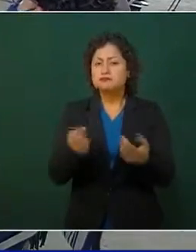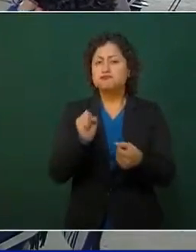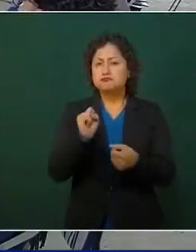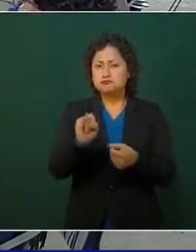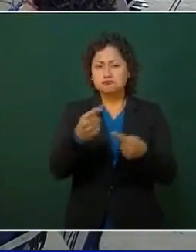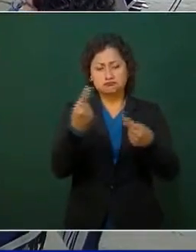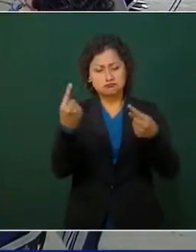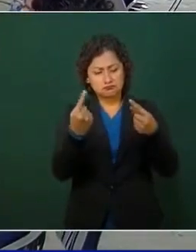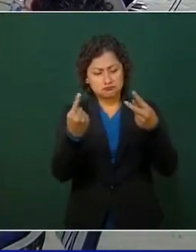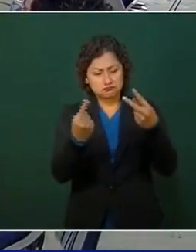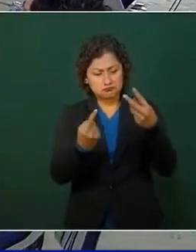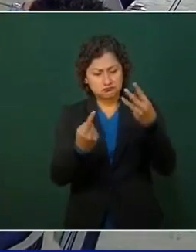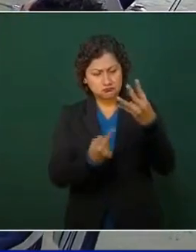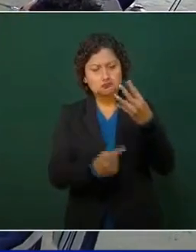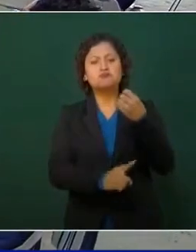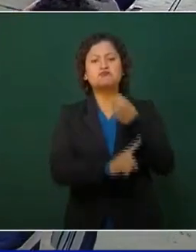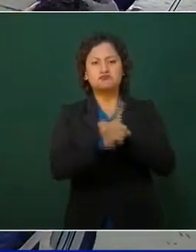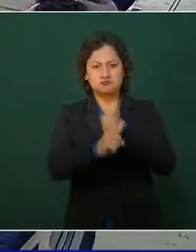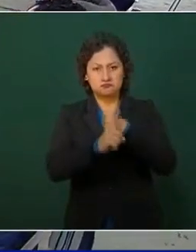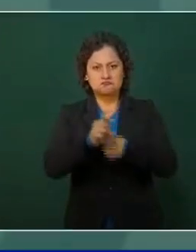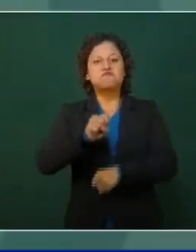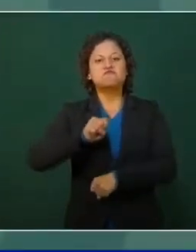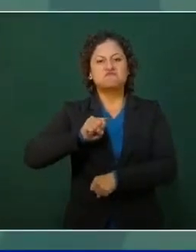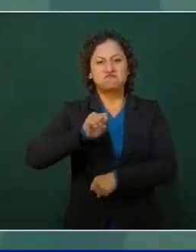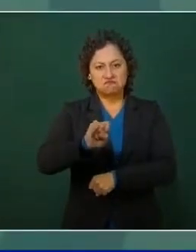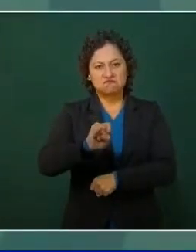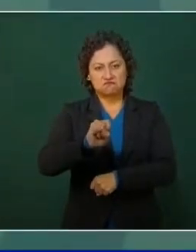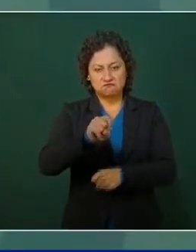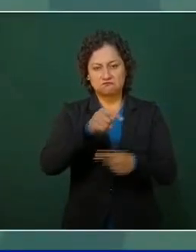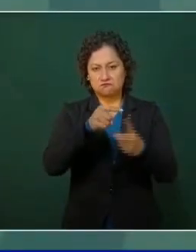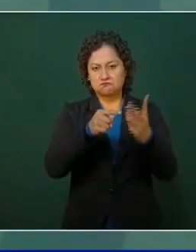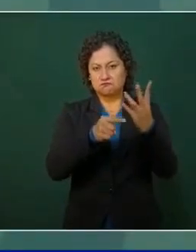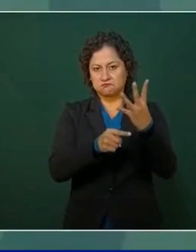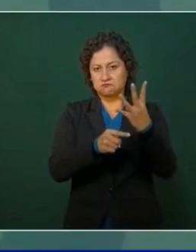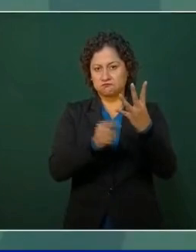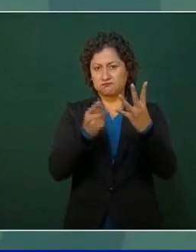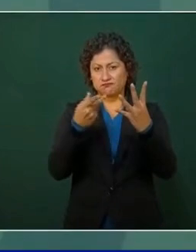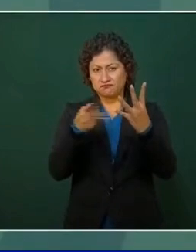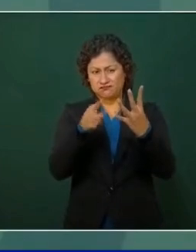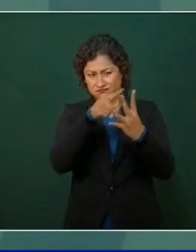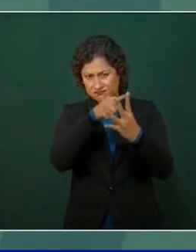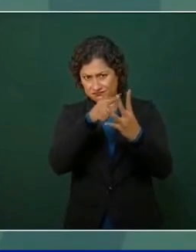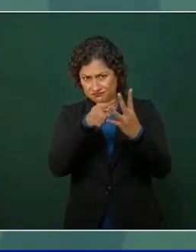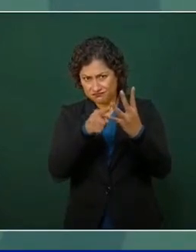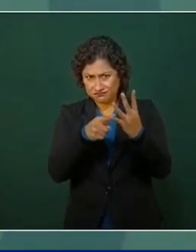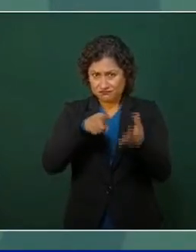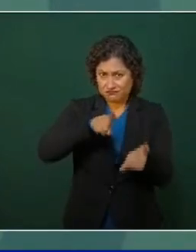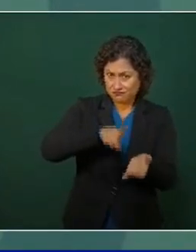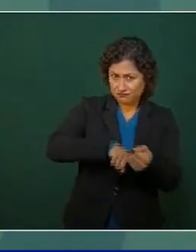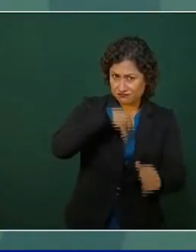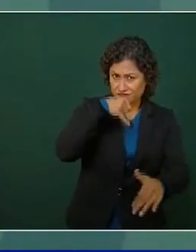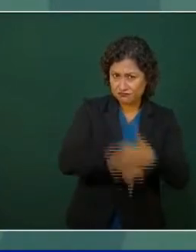pero si lo vemos bien, si lo analizamos bien, el origen de todo eso